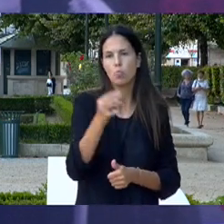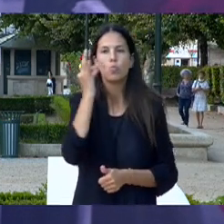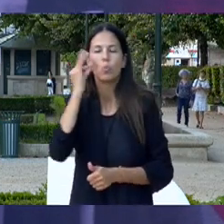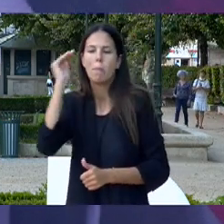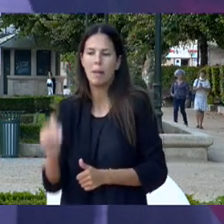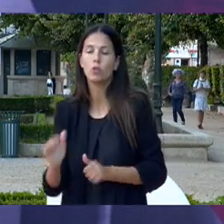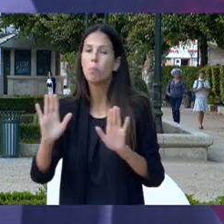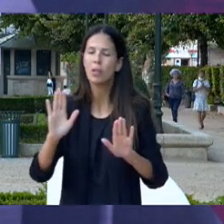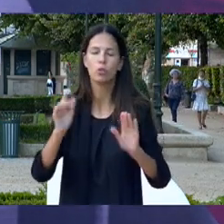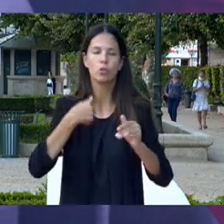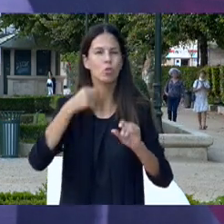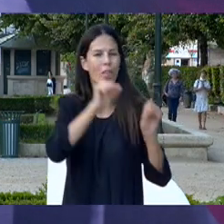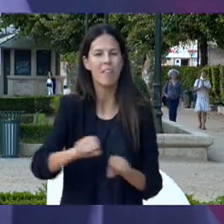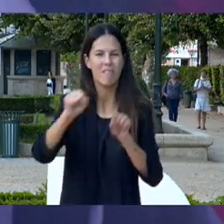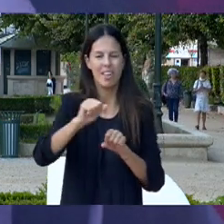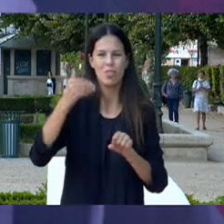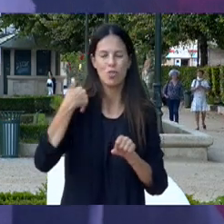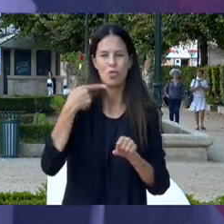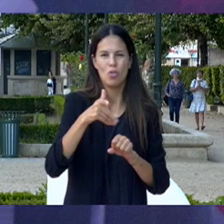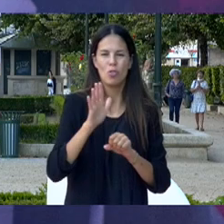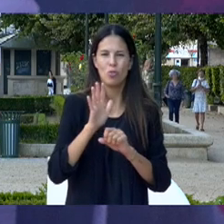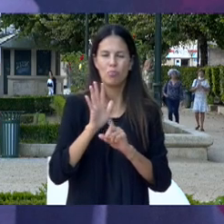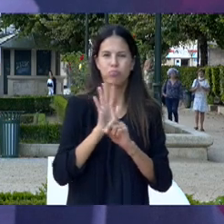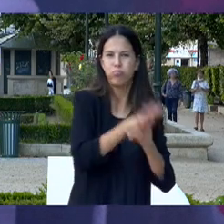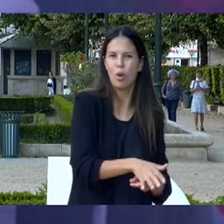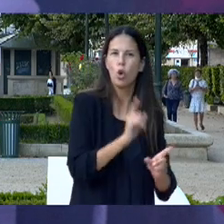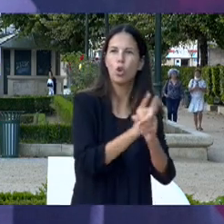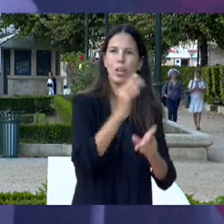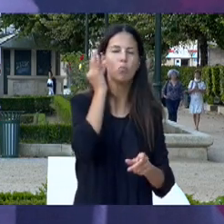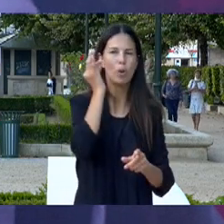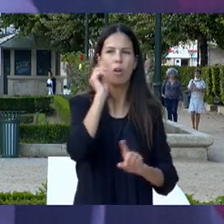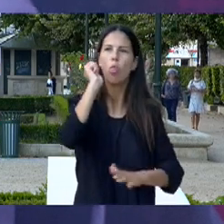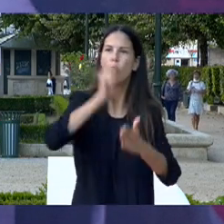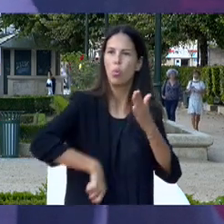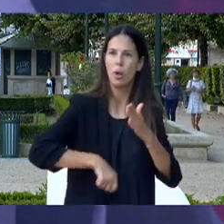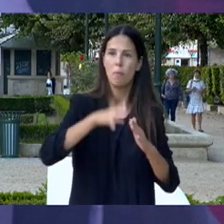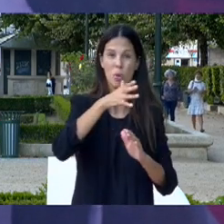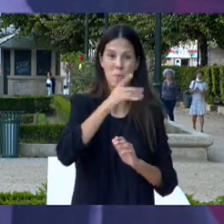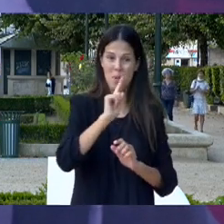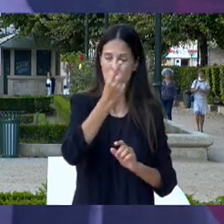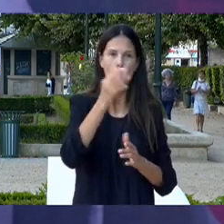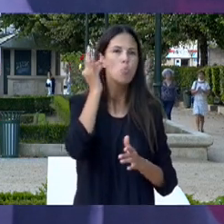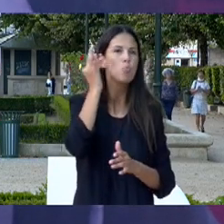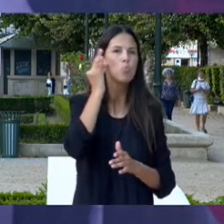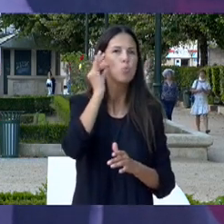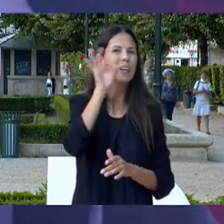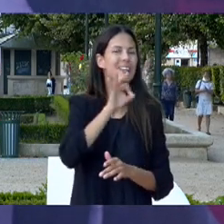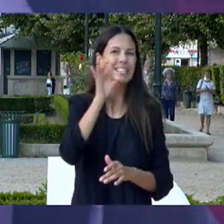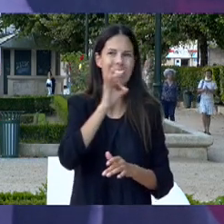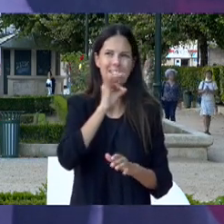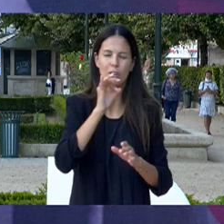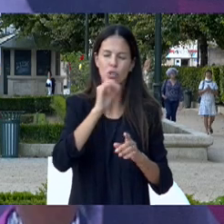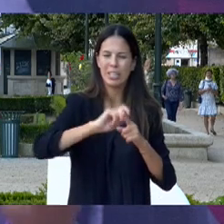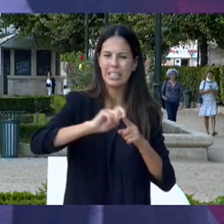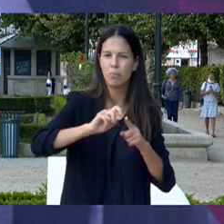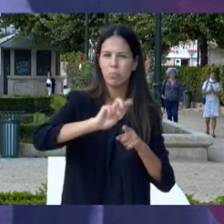defendo que foi moi dura a represión contra as mulleres, primeiro porque houve mulleres galegas en todas as tipoloxías de represión,